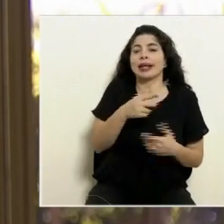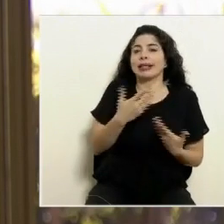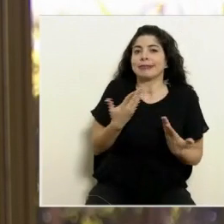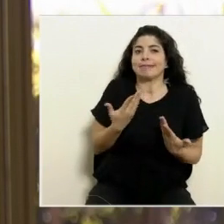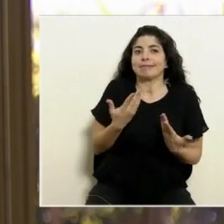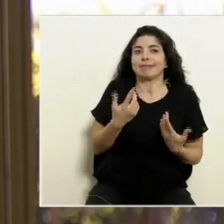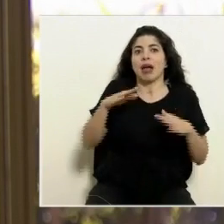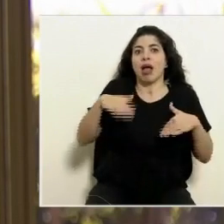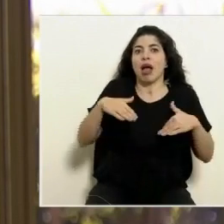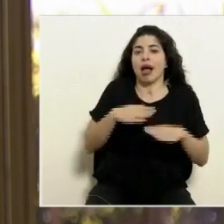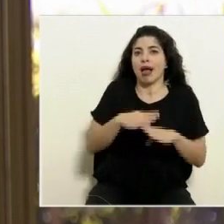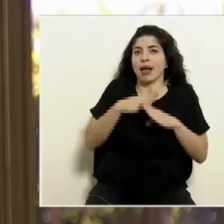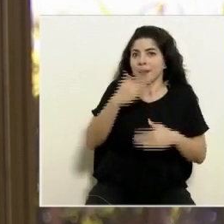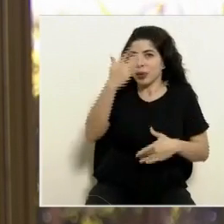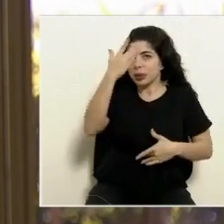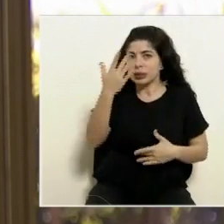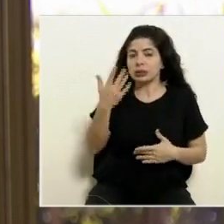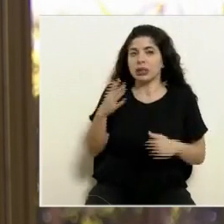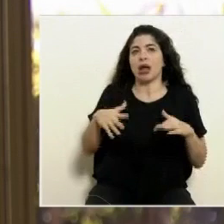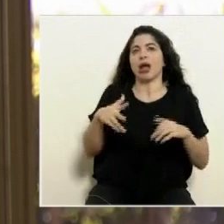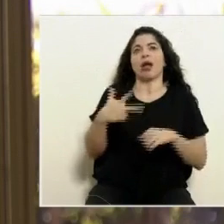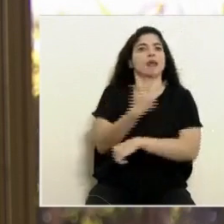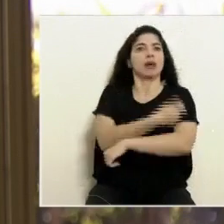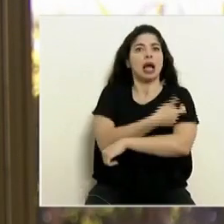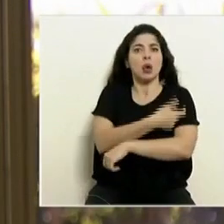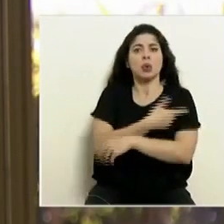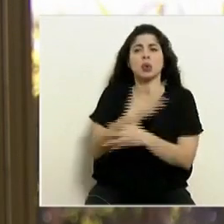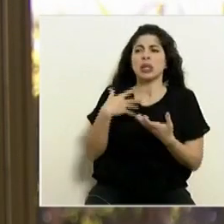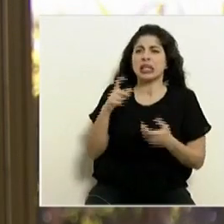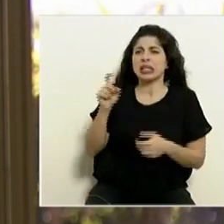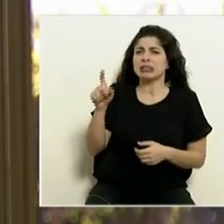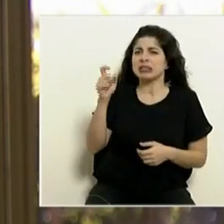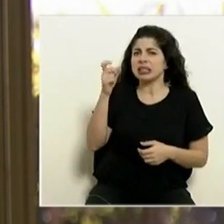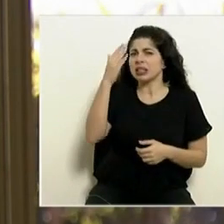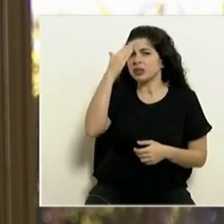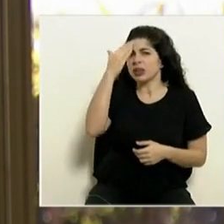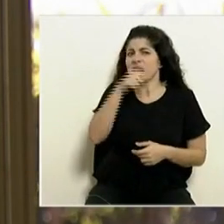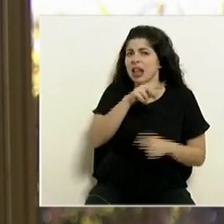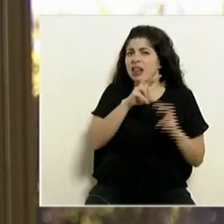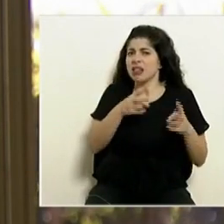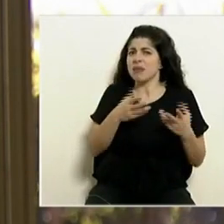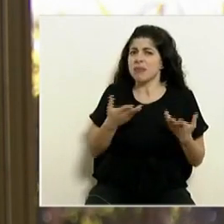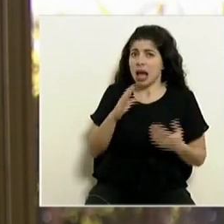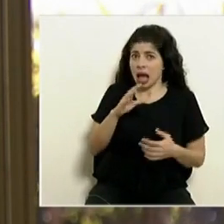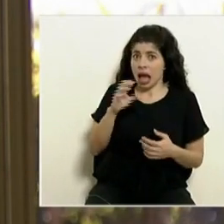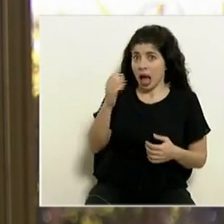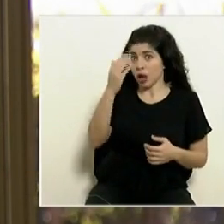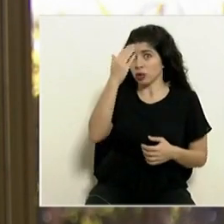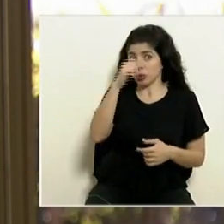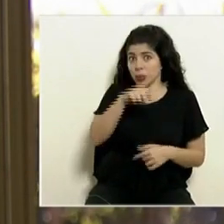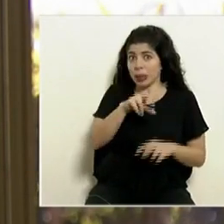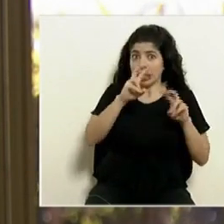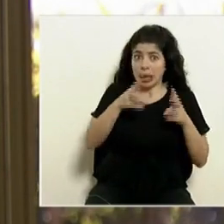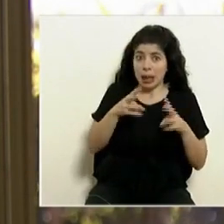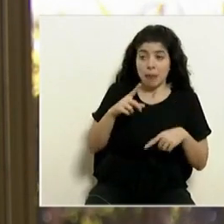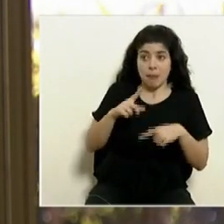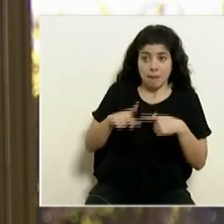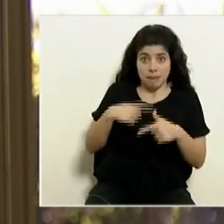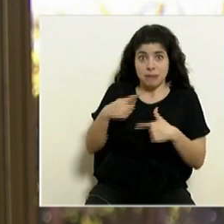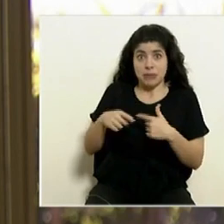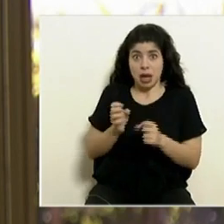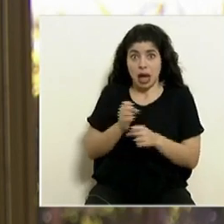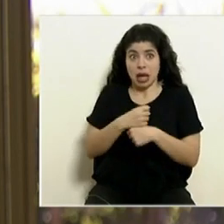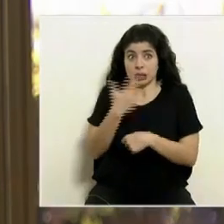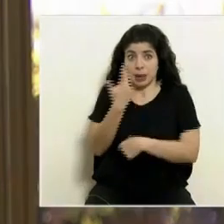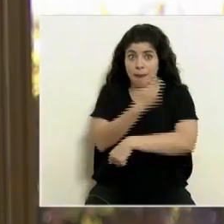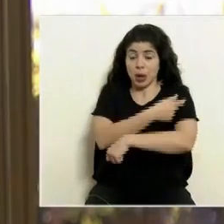ser inmunizados, de aplicarse la dosis. Yo quería saber cómo está ese tema, si la caja lo conoce, si se va a proceder